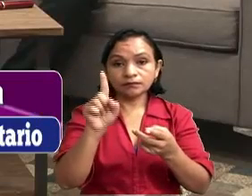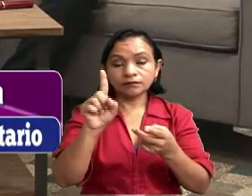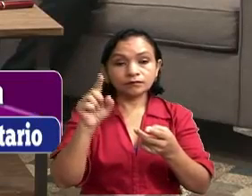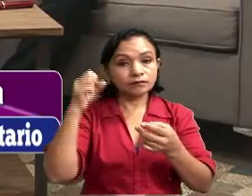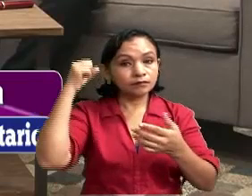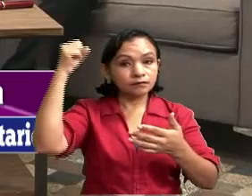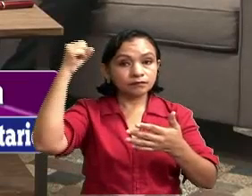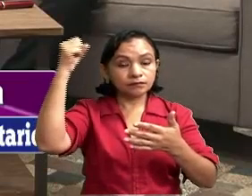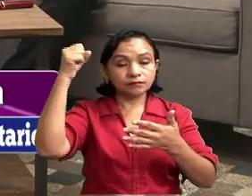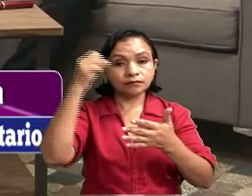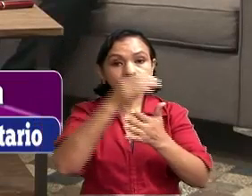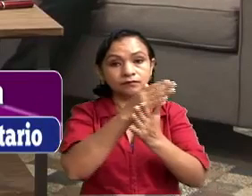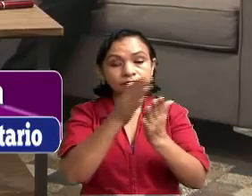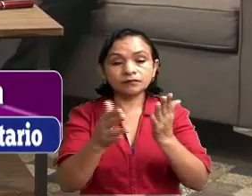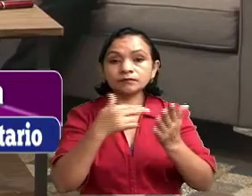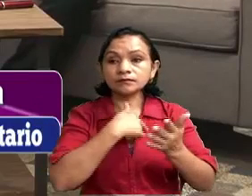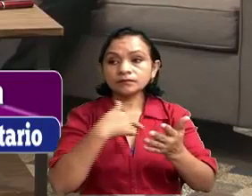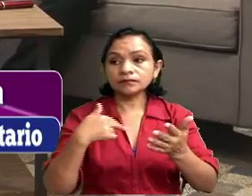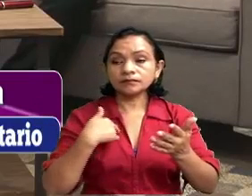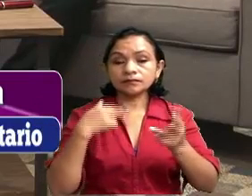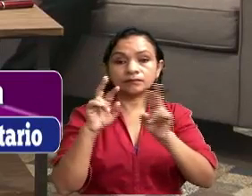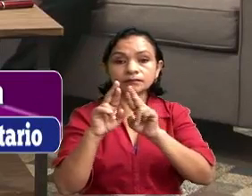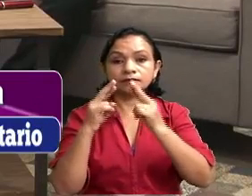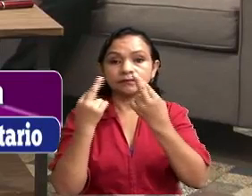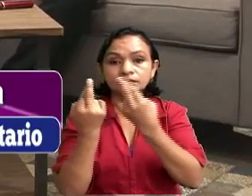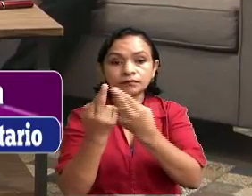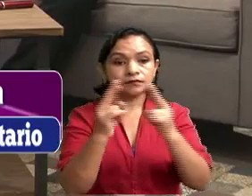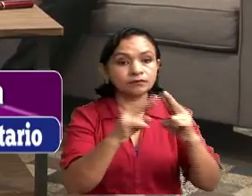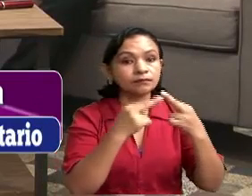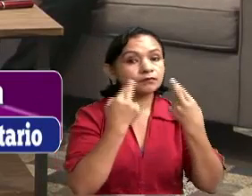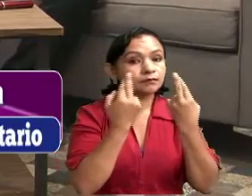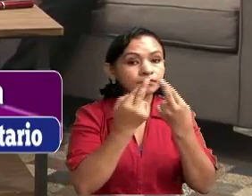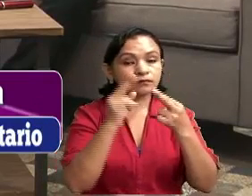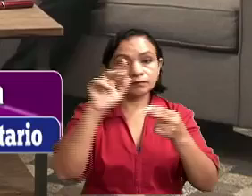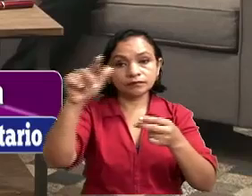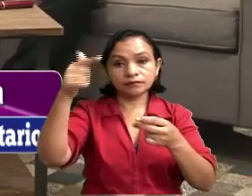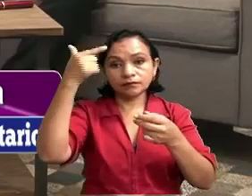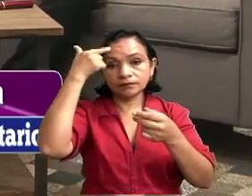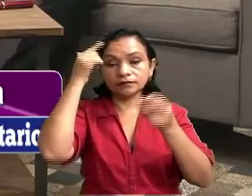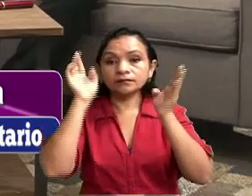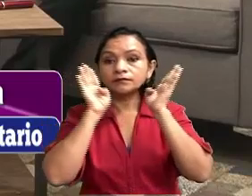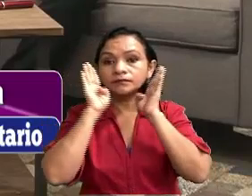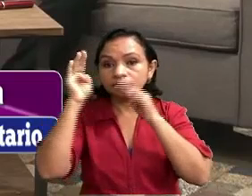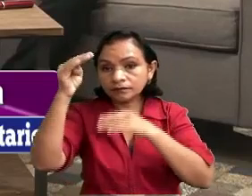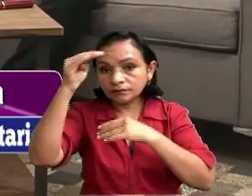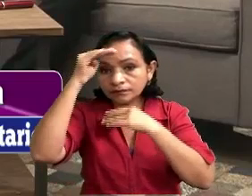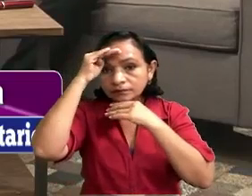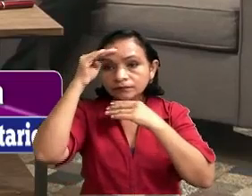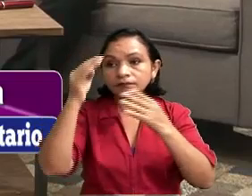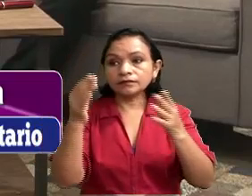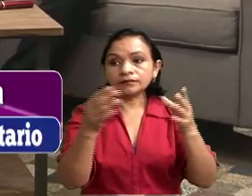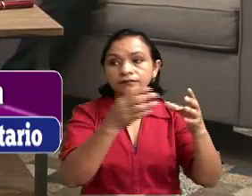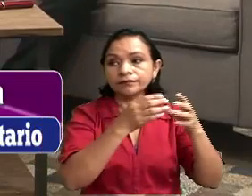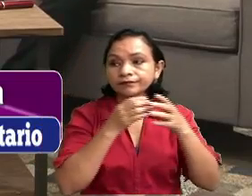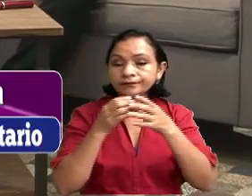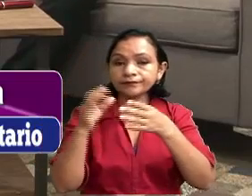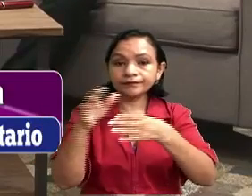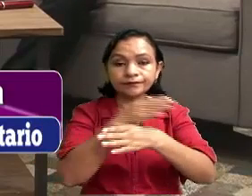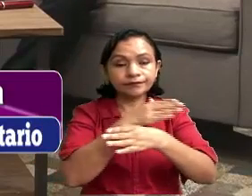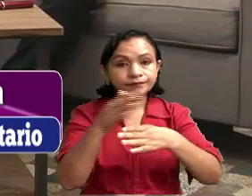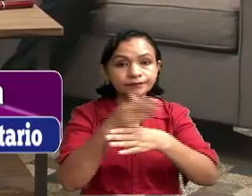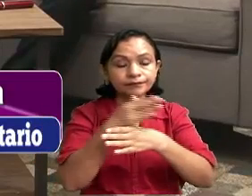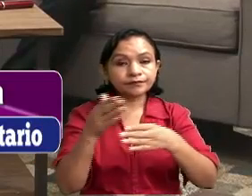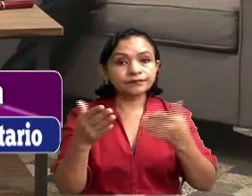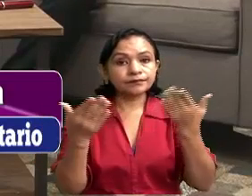julio se realizaron reuniones conjuntas, gobierno, sector privado y sectores gremiales,